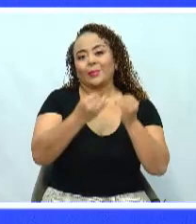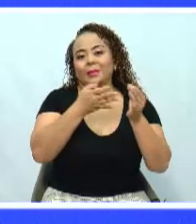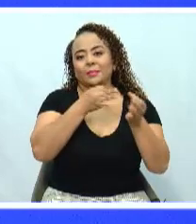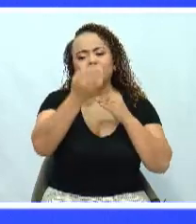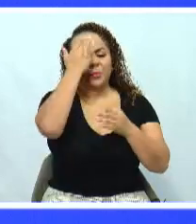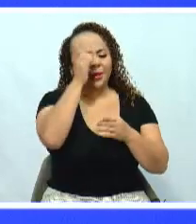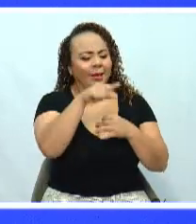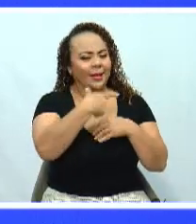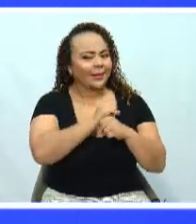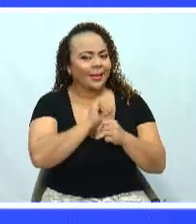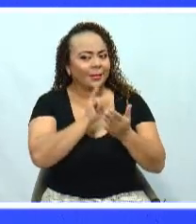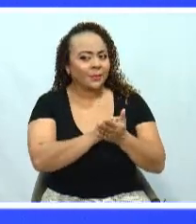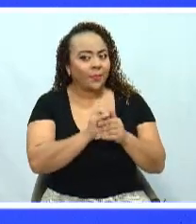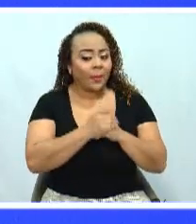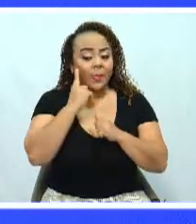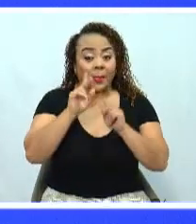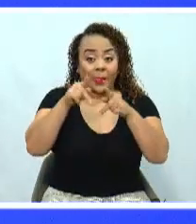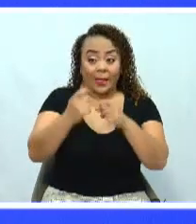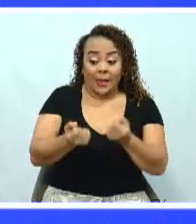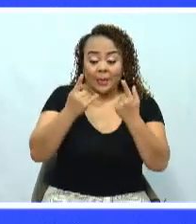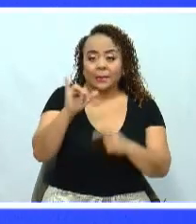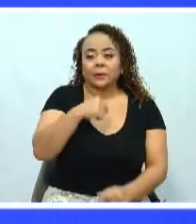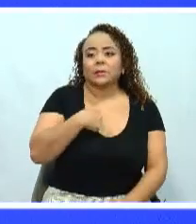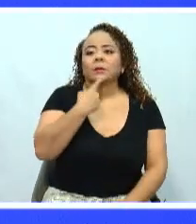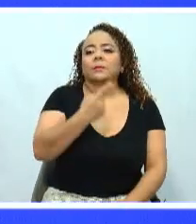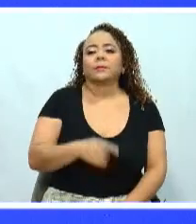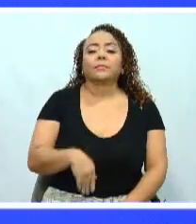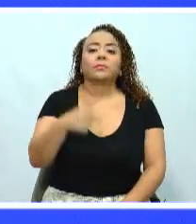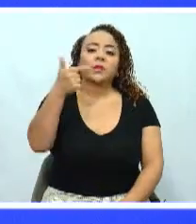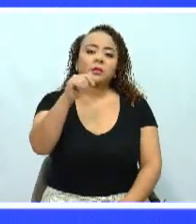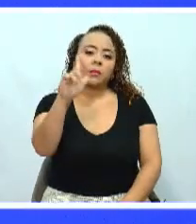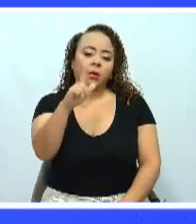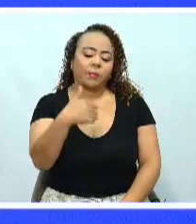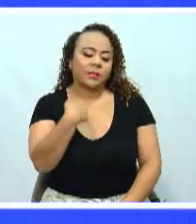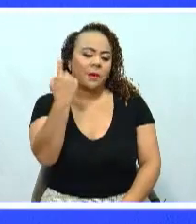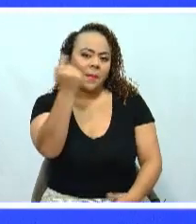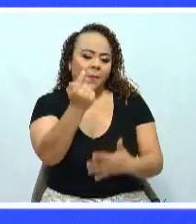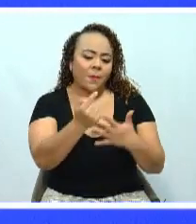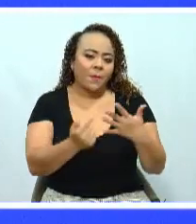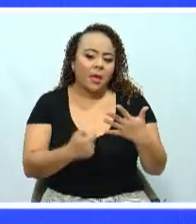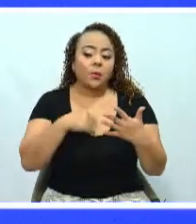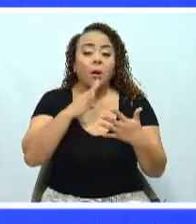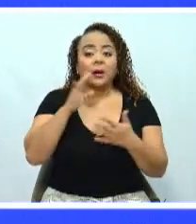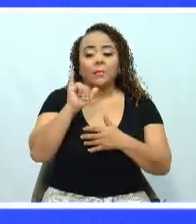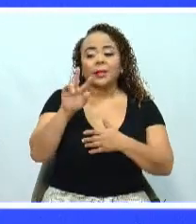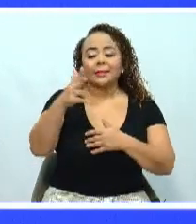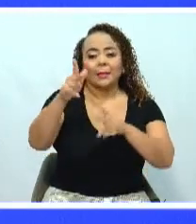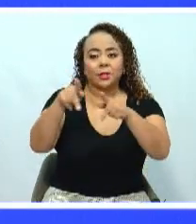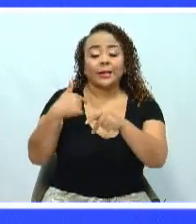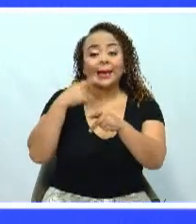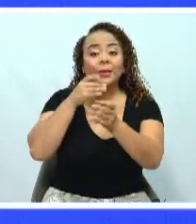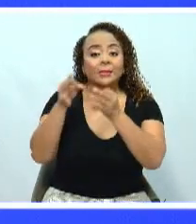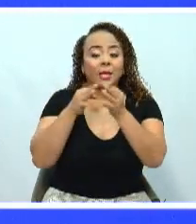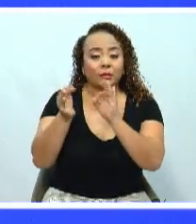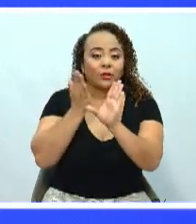de por qué él hacía eso para que la gente entienda es como que yo empiezo a hablar Bueno es que Gustavo López tal cosa que hable de mí mismo en tercera persona eso tiene una explicación